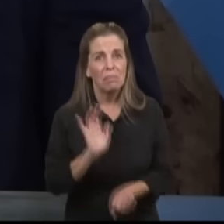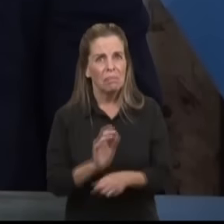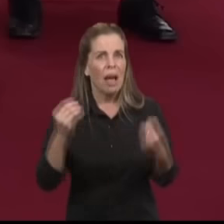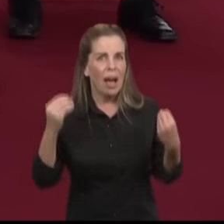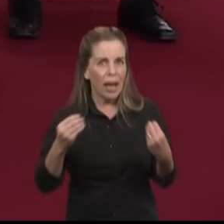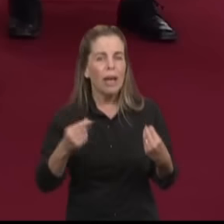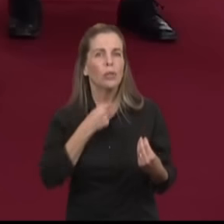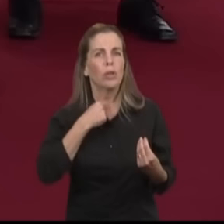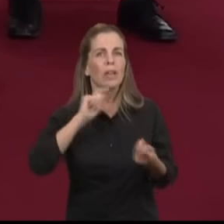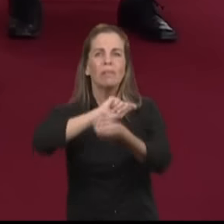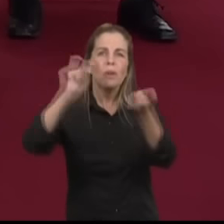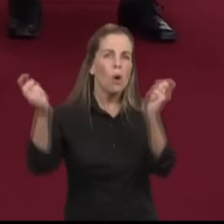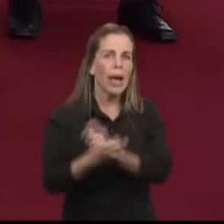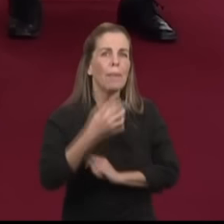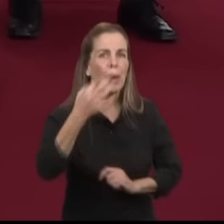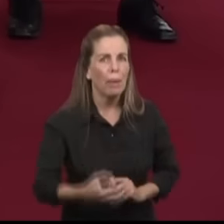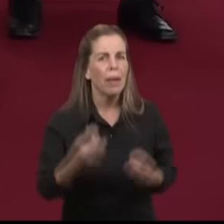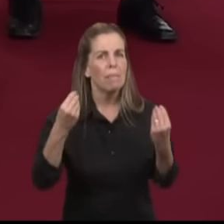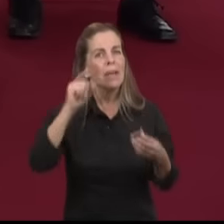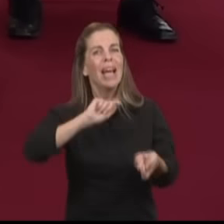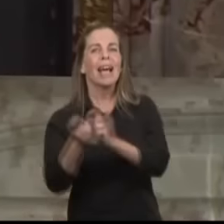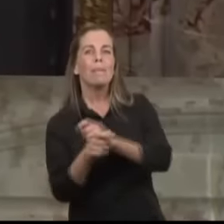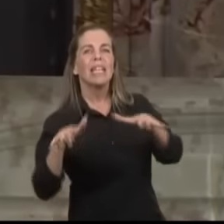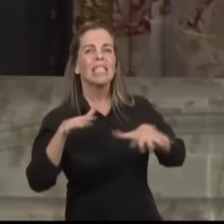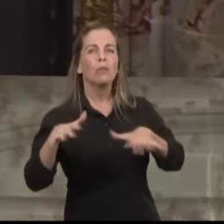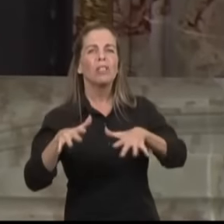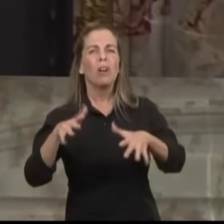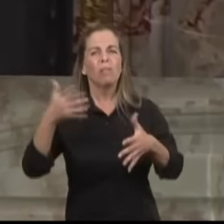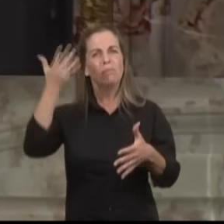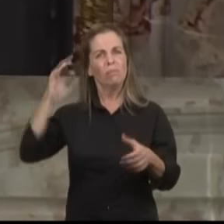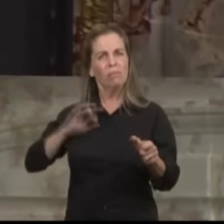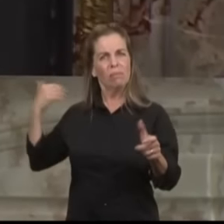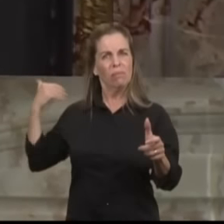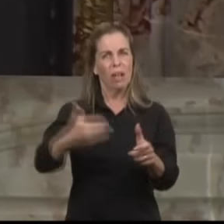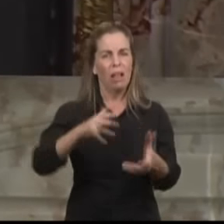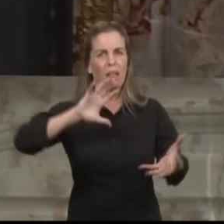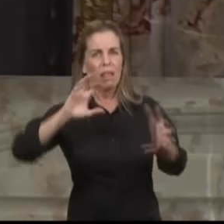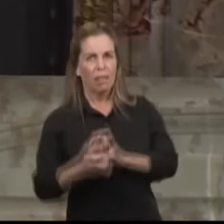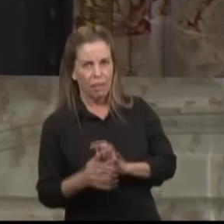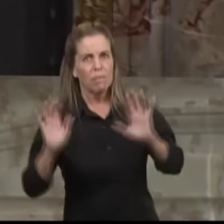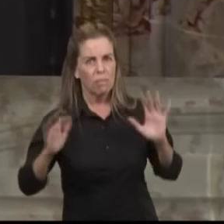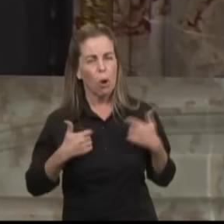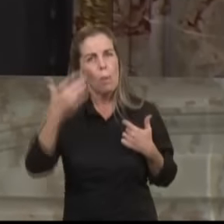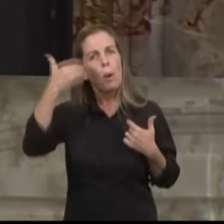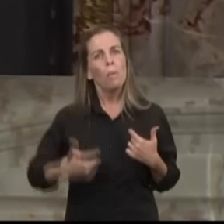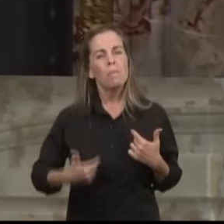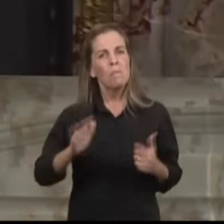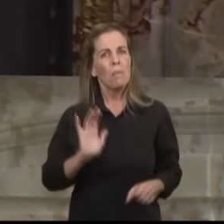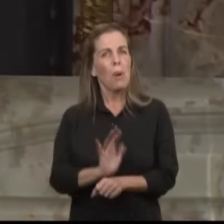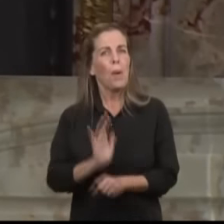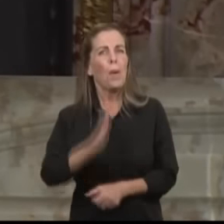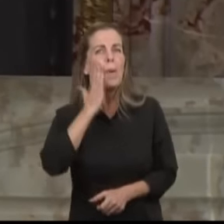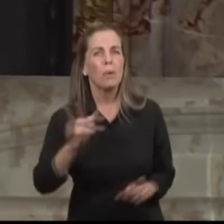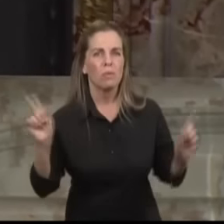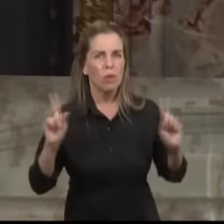a dar vuelta a la página de nuestra decadente historia. Mi tarea no es parecer bueno, es hacer el bien, incluso si